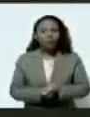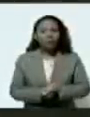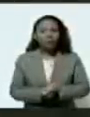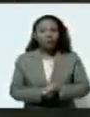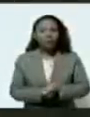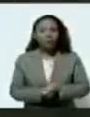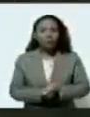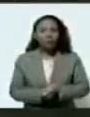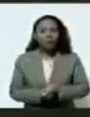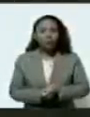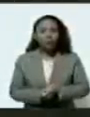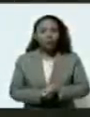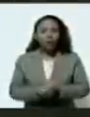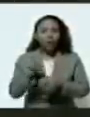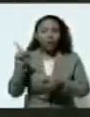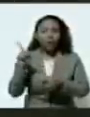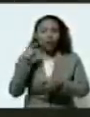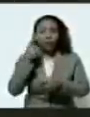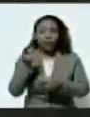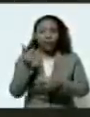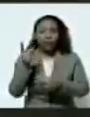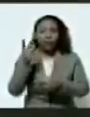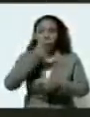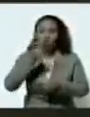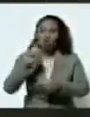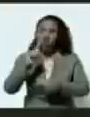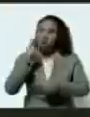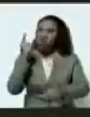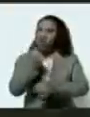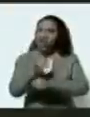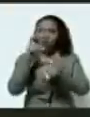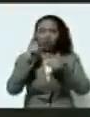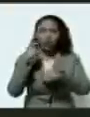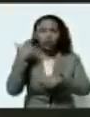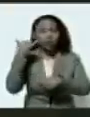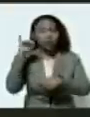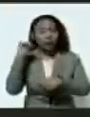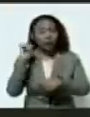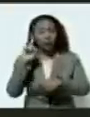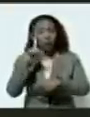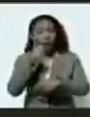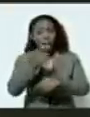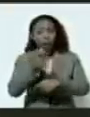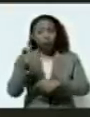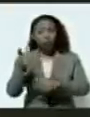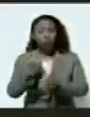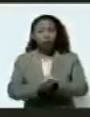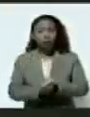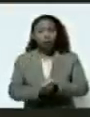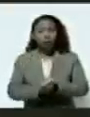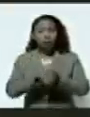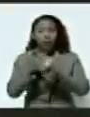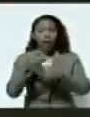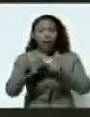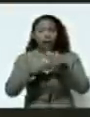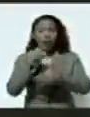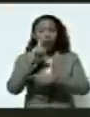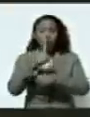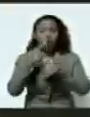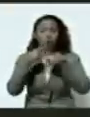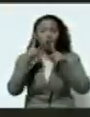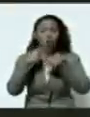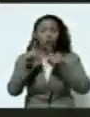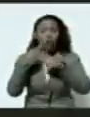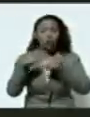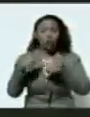Y Quiñones dice, oye, pero que es que la gente no debería estarse tomando fotos. Y si hay una persona que se tomó una y otra y